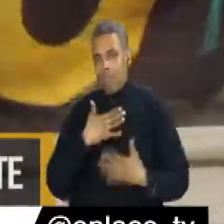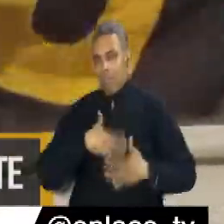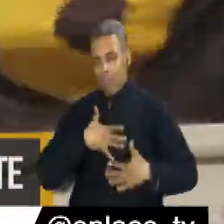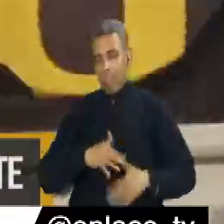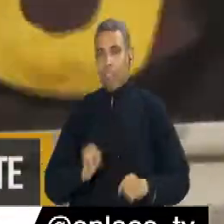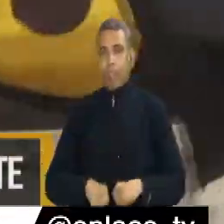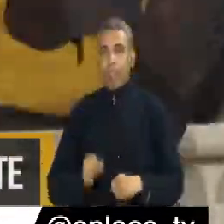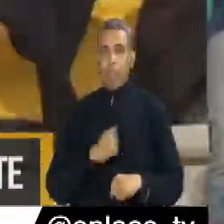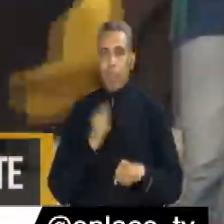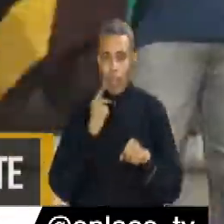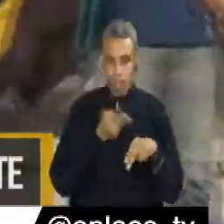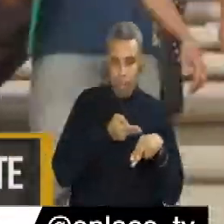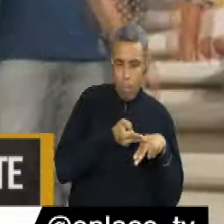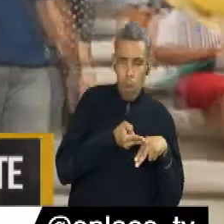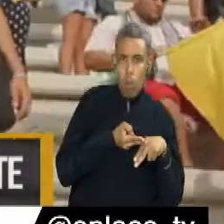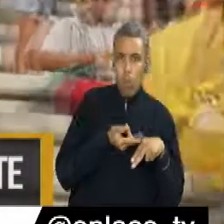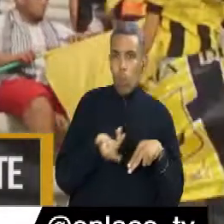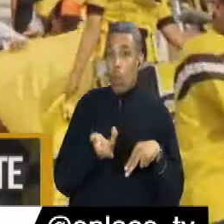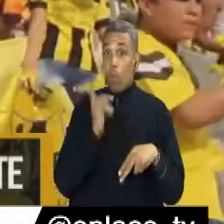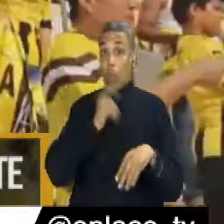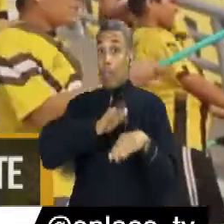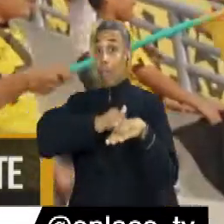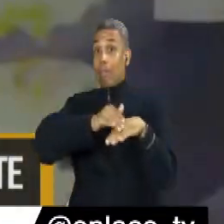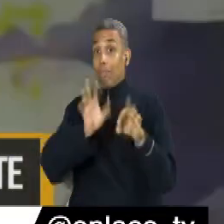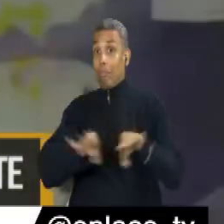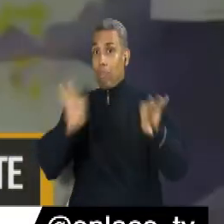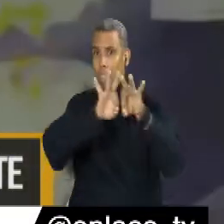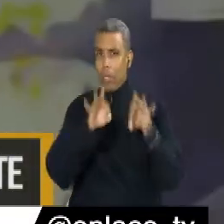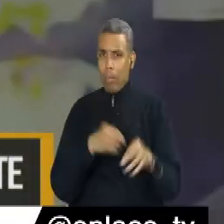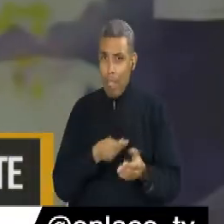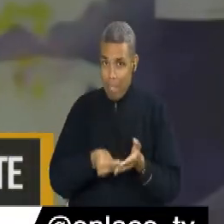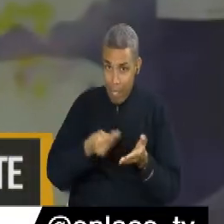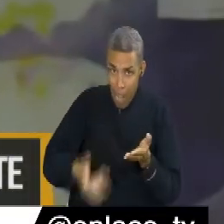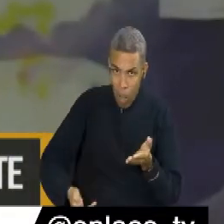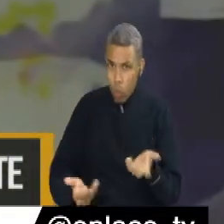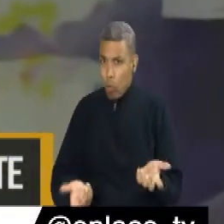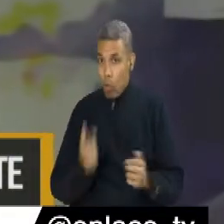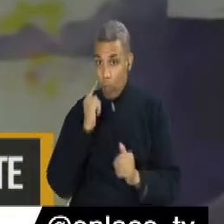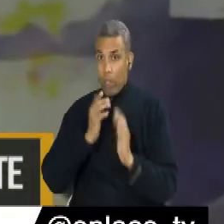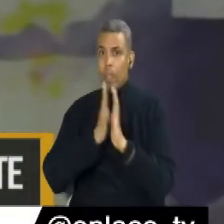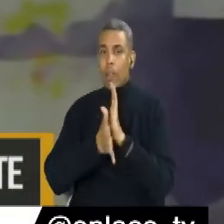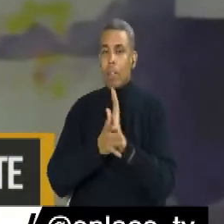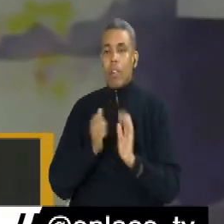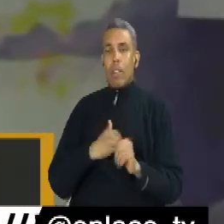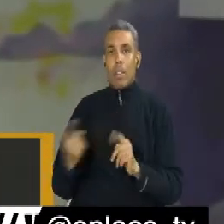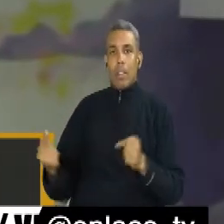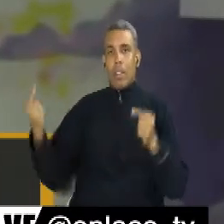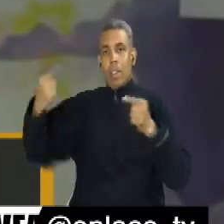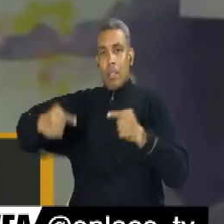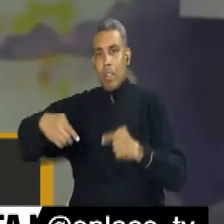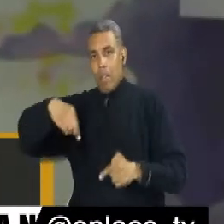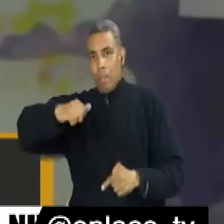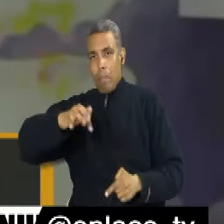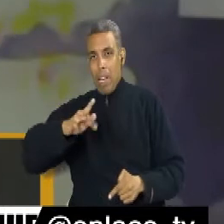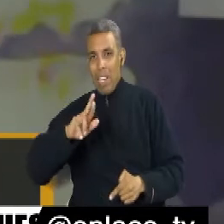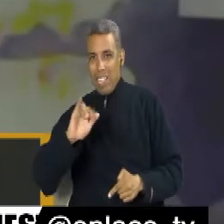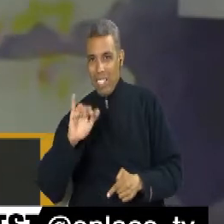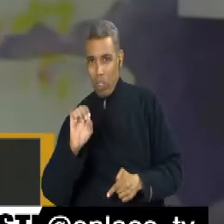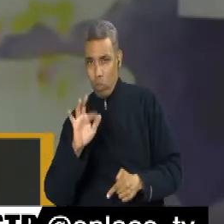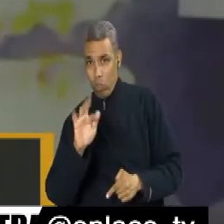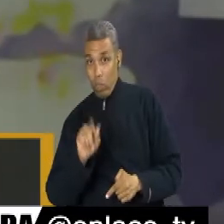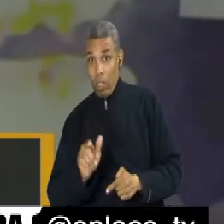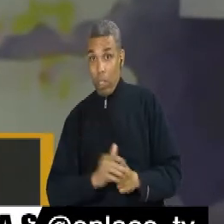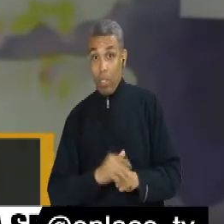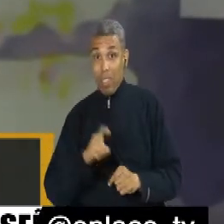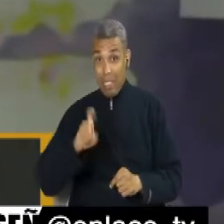boletería. Ferreira hizo un anuncio importante. Para el próximo partido, por ejemplo, hay partidos tipo A que